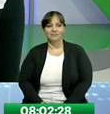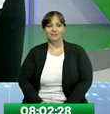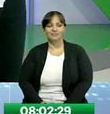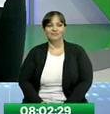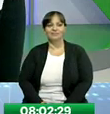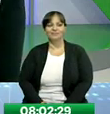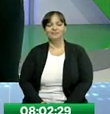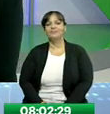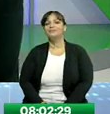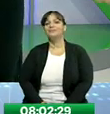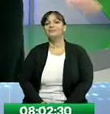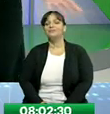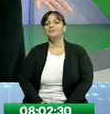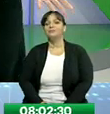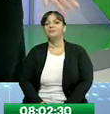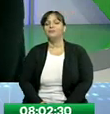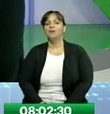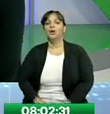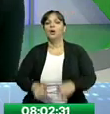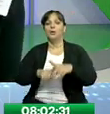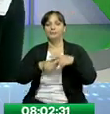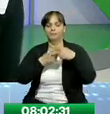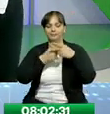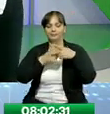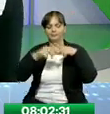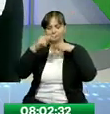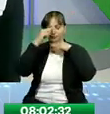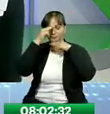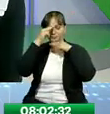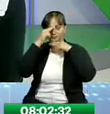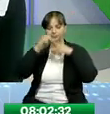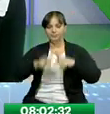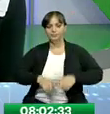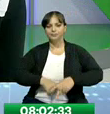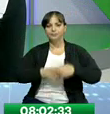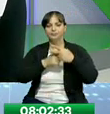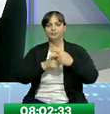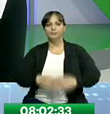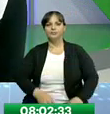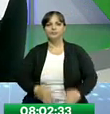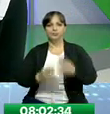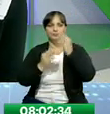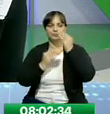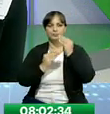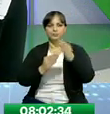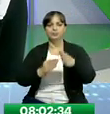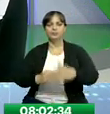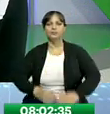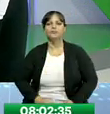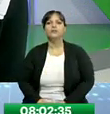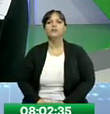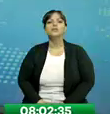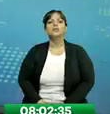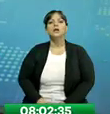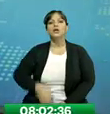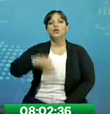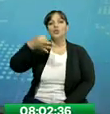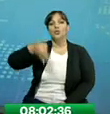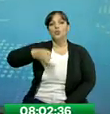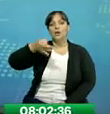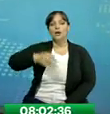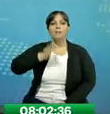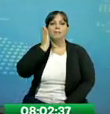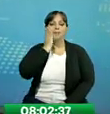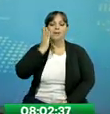bueno la información de inmediato para usted es un sujeto que se movilizaba en bicicleta robo